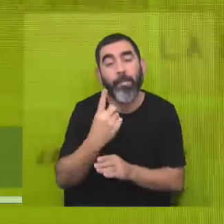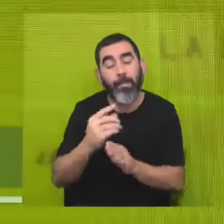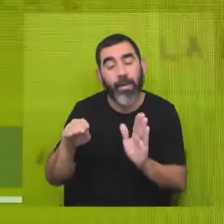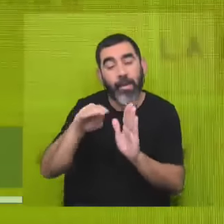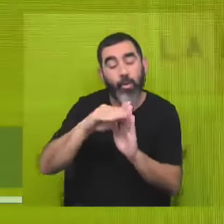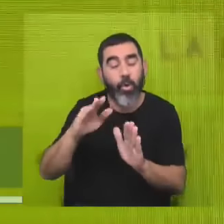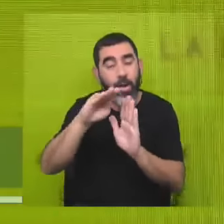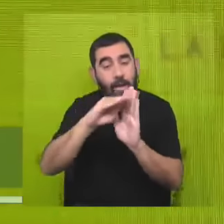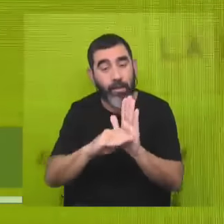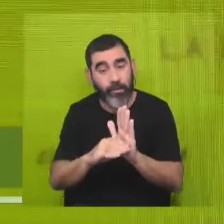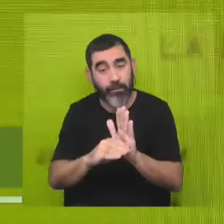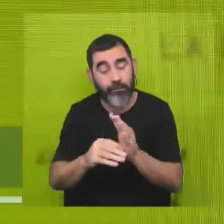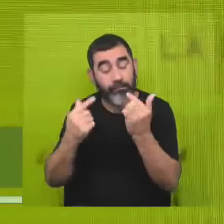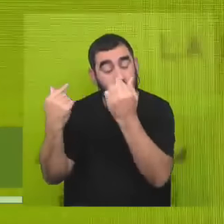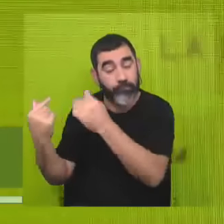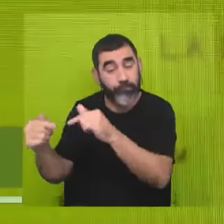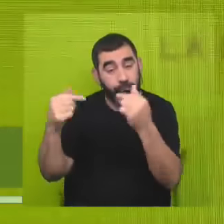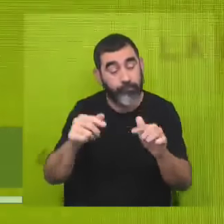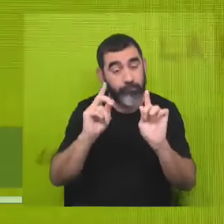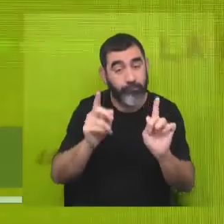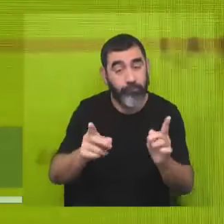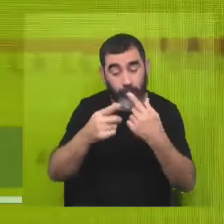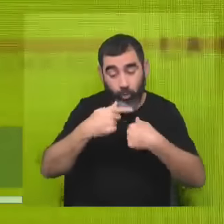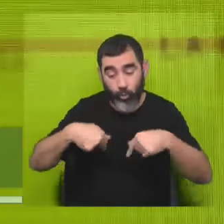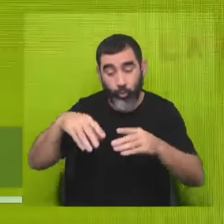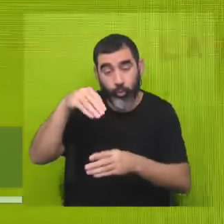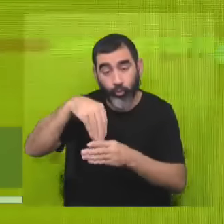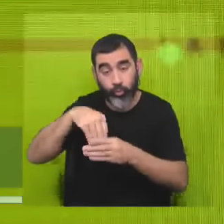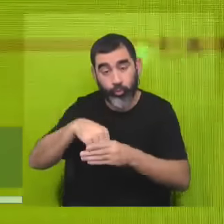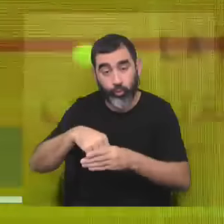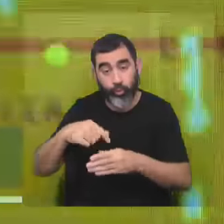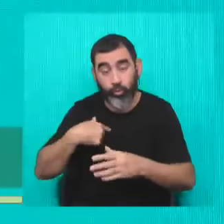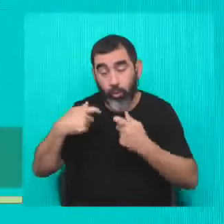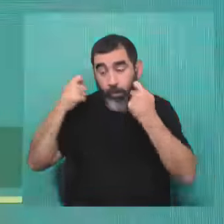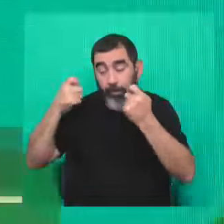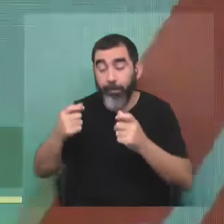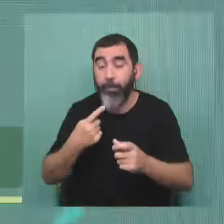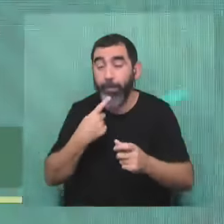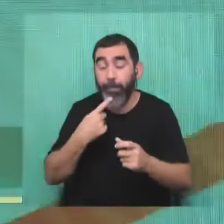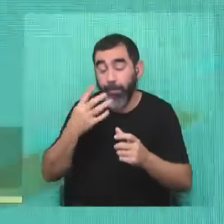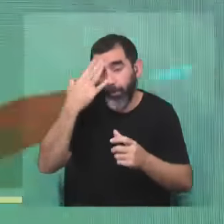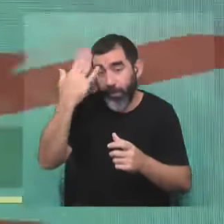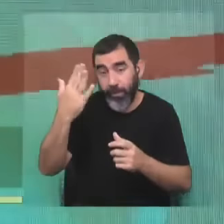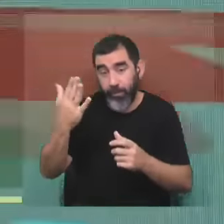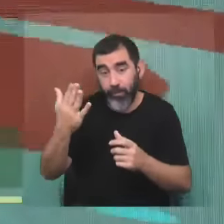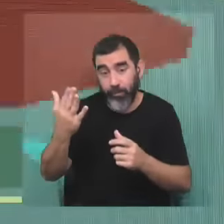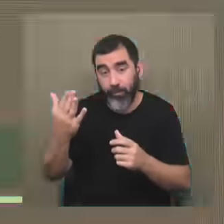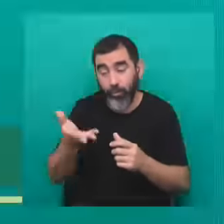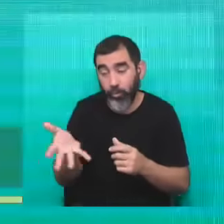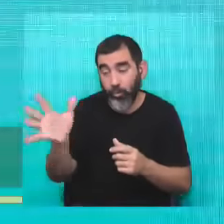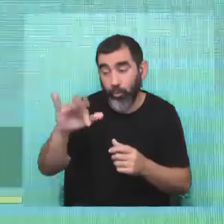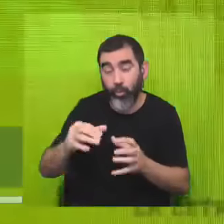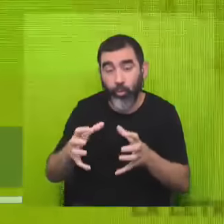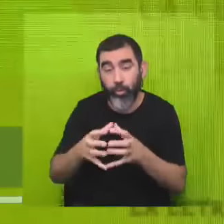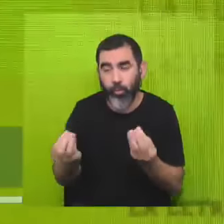listas y ahí hay una cosa distinta que nosotras en la interna No yo milito en el partido entonces en la orgánica cotidiana del partido